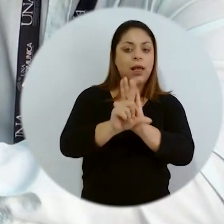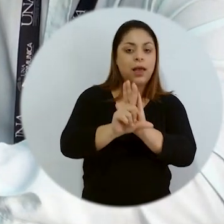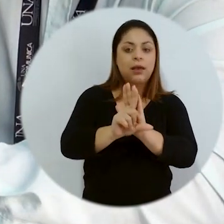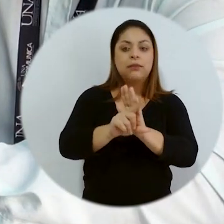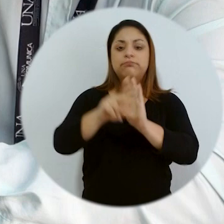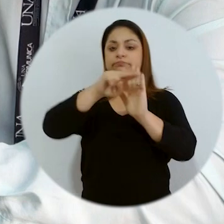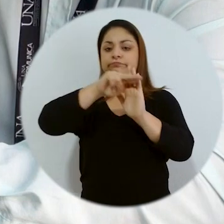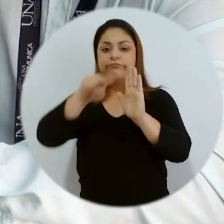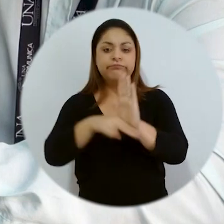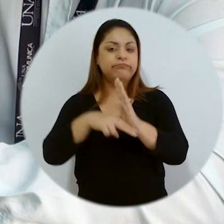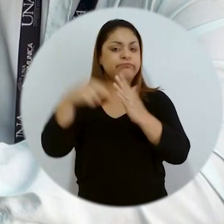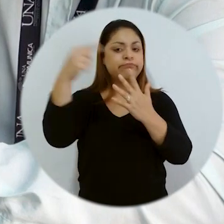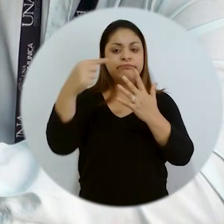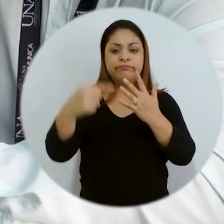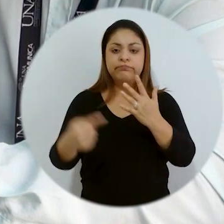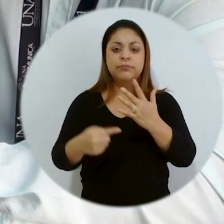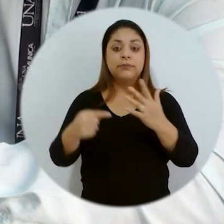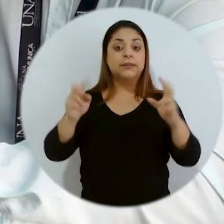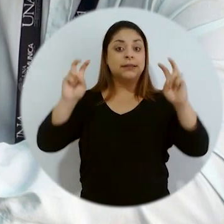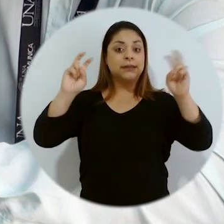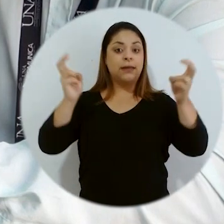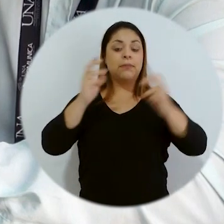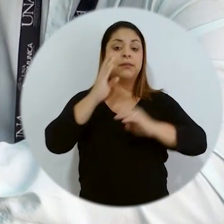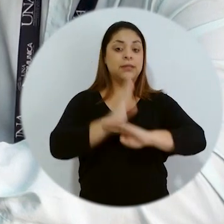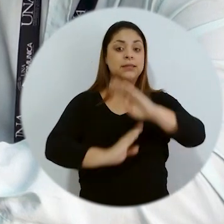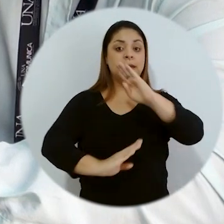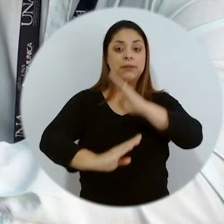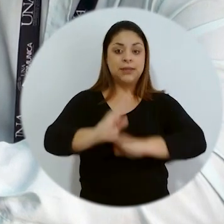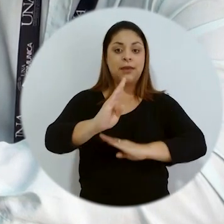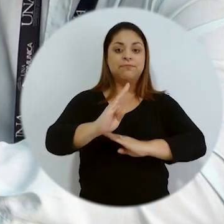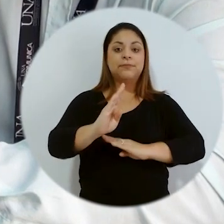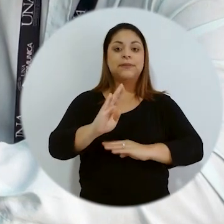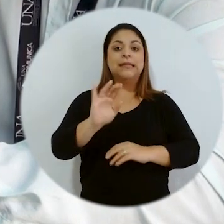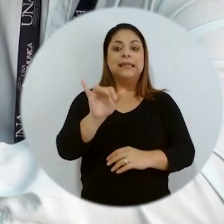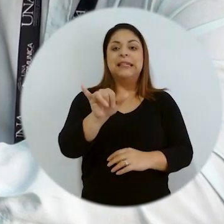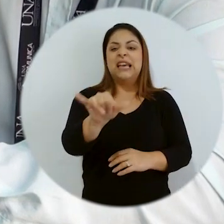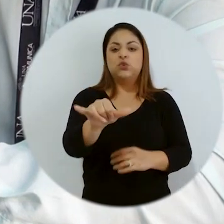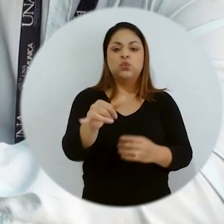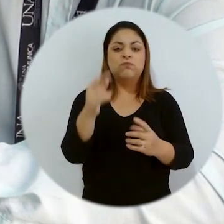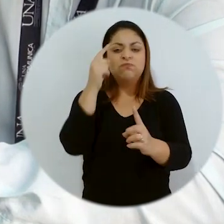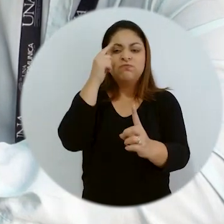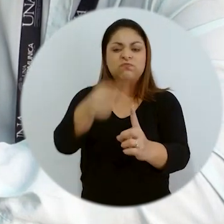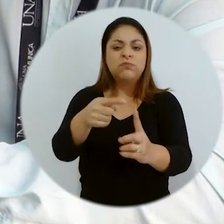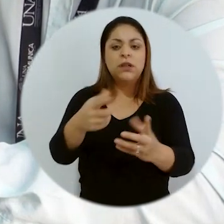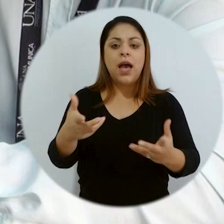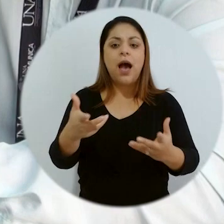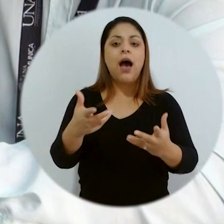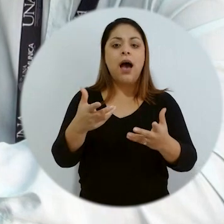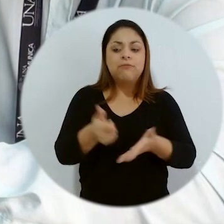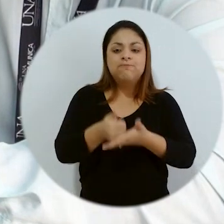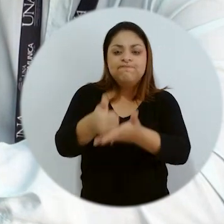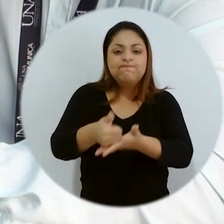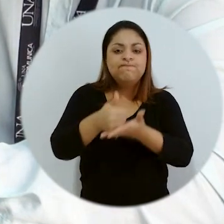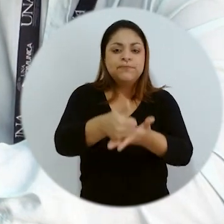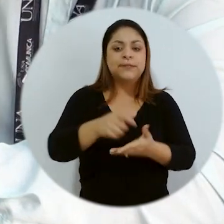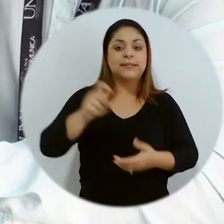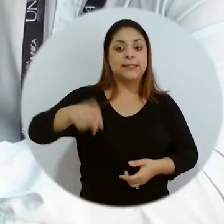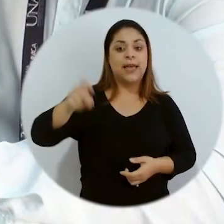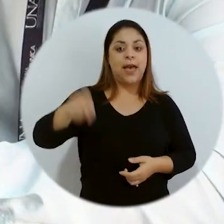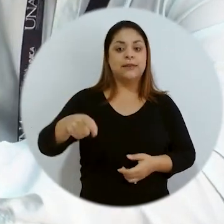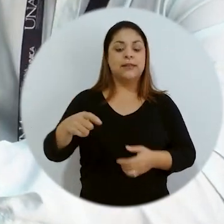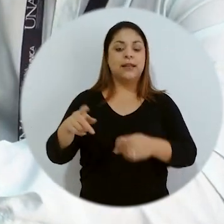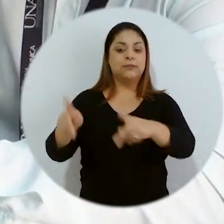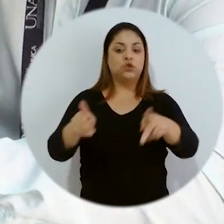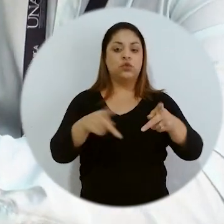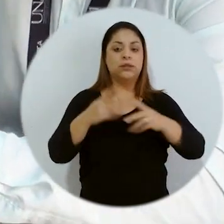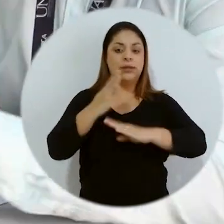entonces todas las leyes y las normativas en torno al tema de discapacidad y pues obviamente procura, ¿verdad?, ir cubriendo las necesidades